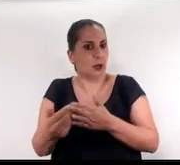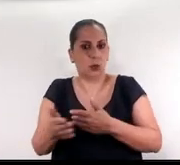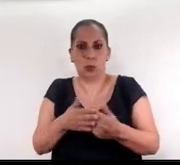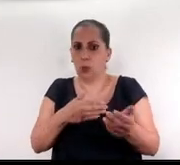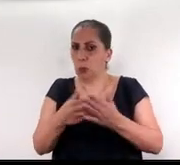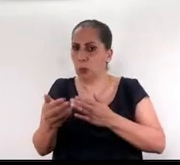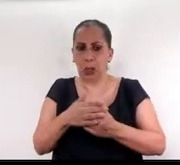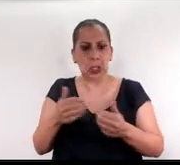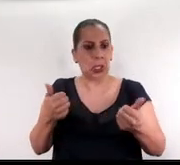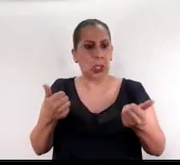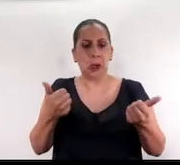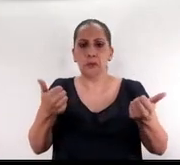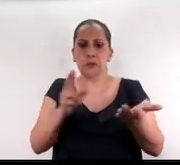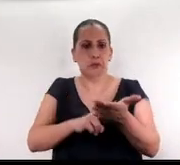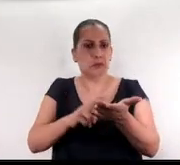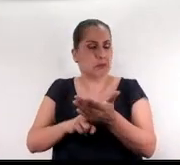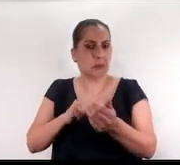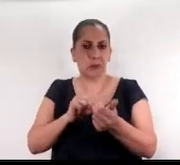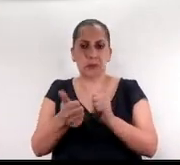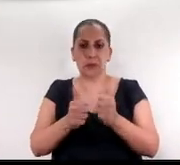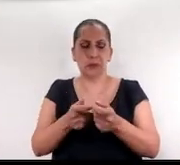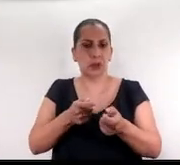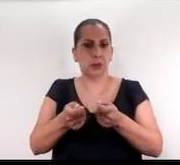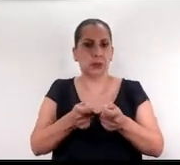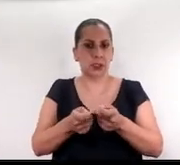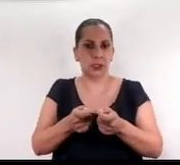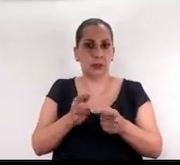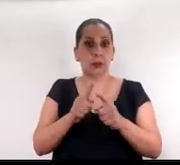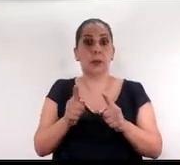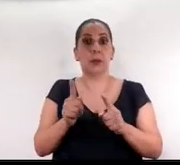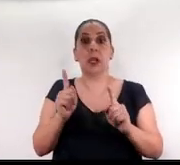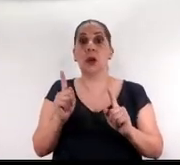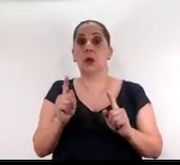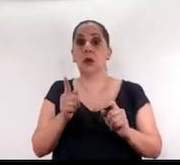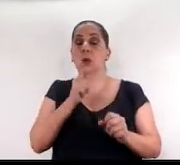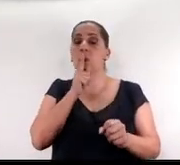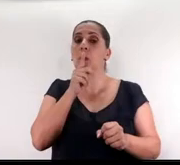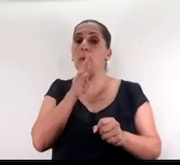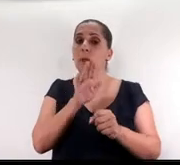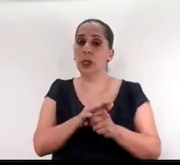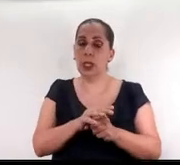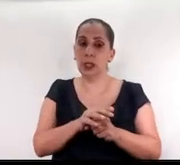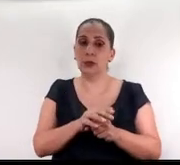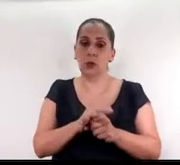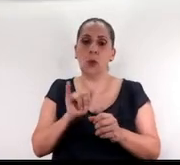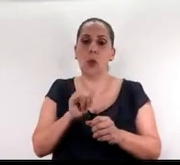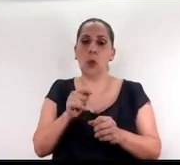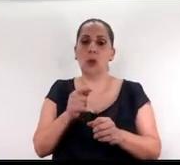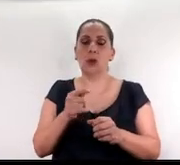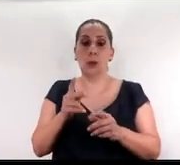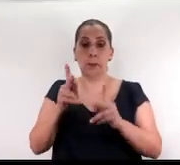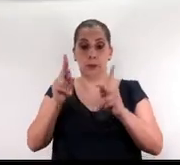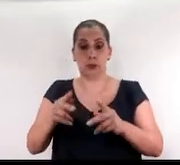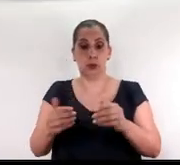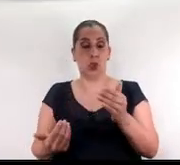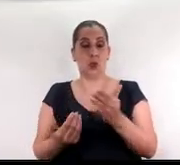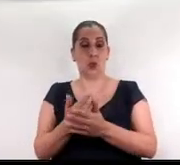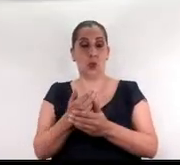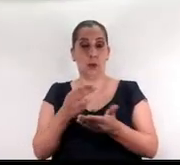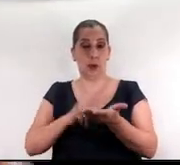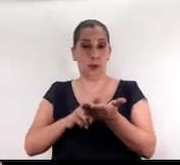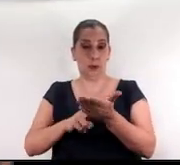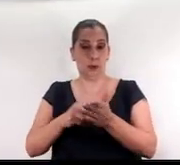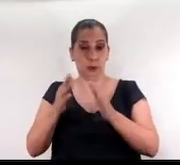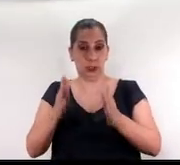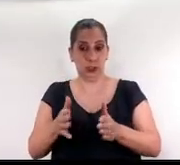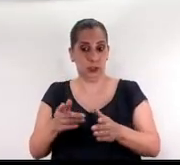contratación administrativa, cumpliendo los requisitos del concedente, es decir, el nuevo contratista, si no puede